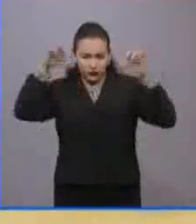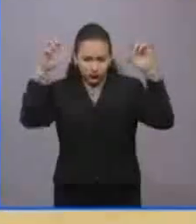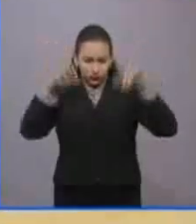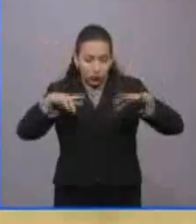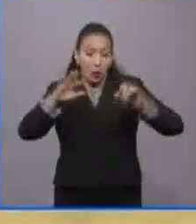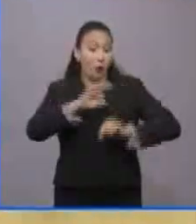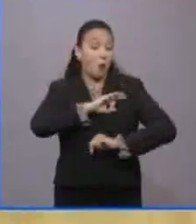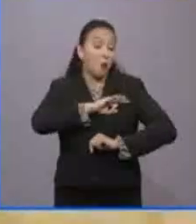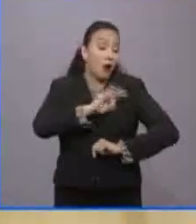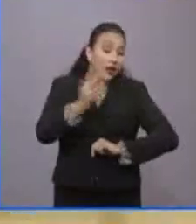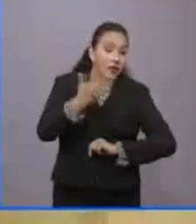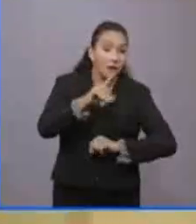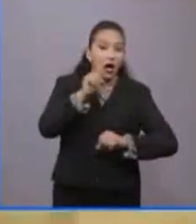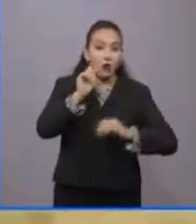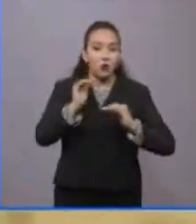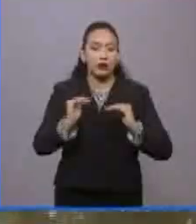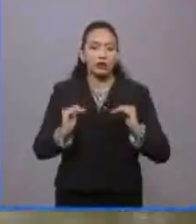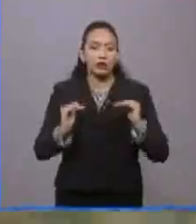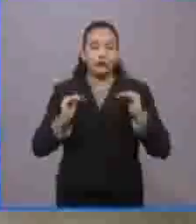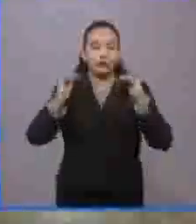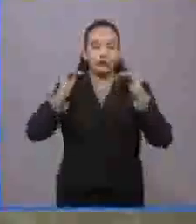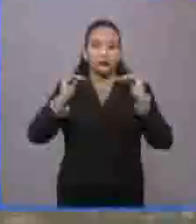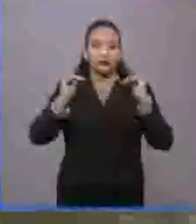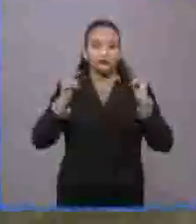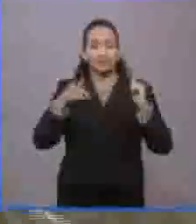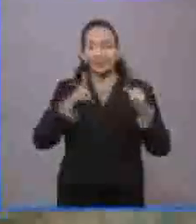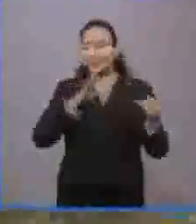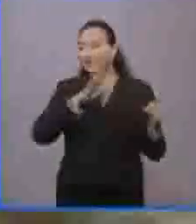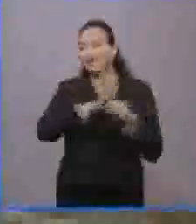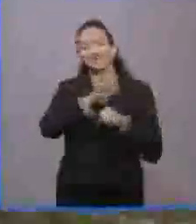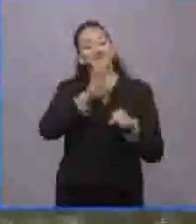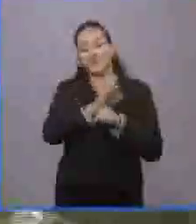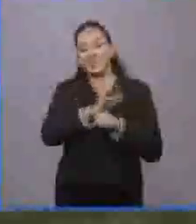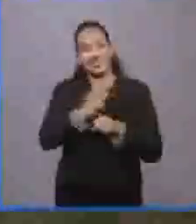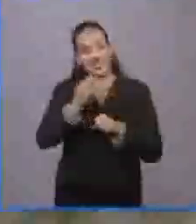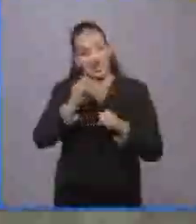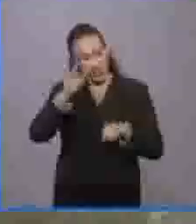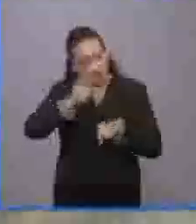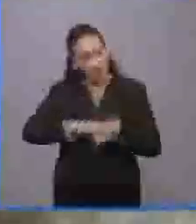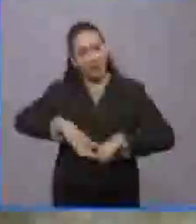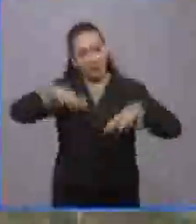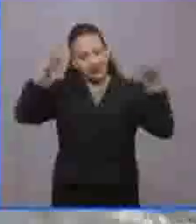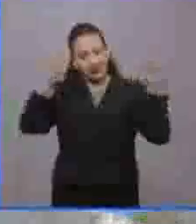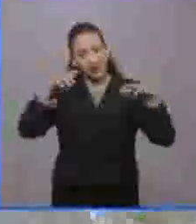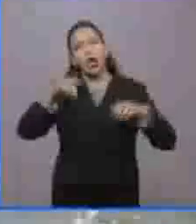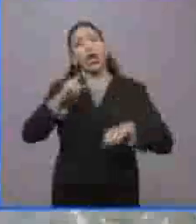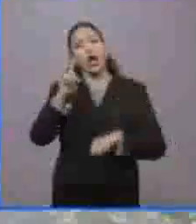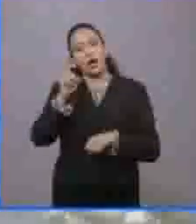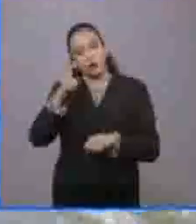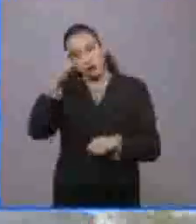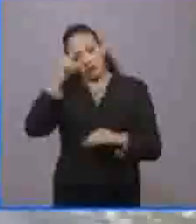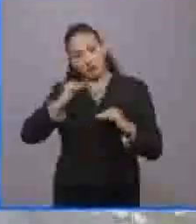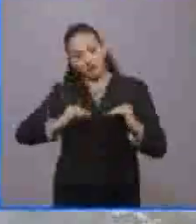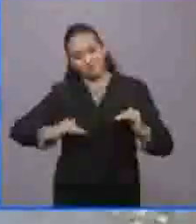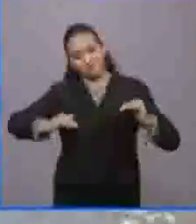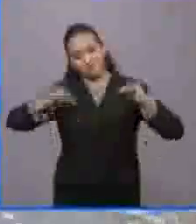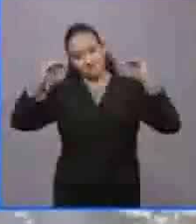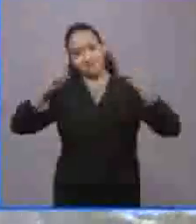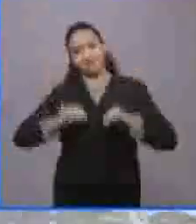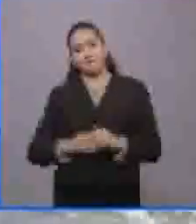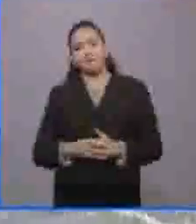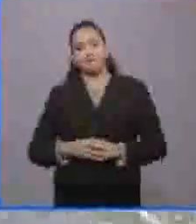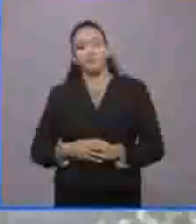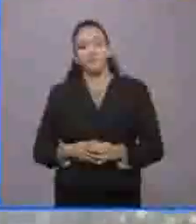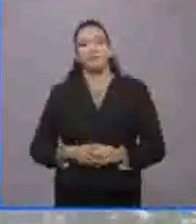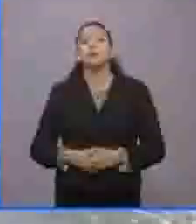aliviar parcialmente la situación, pero no serán suficientes para recuperar los niveles óptimos de las presas.